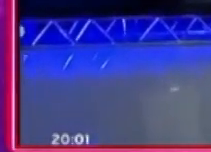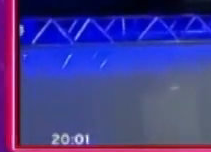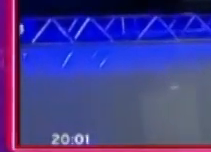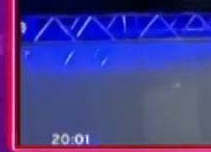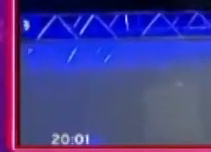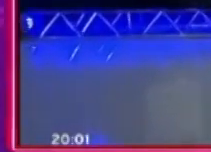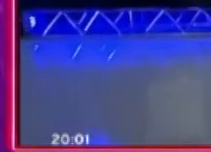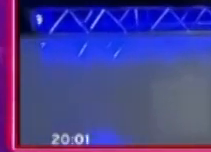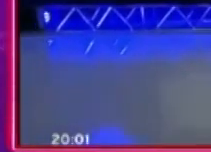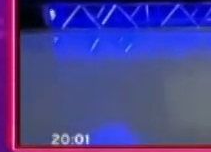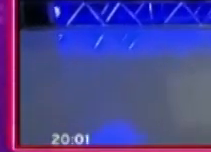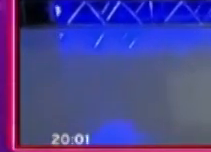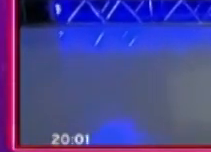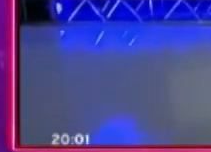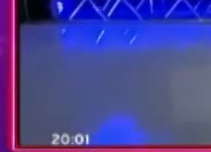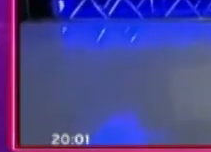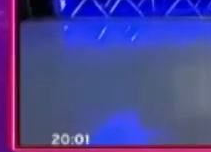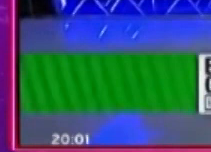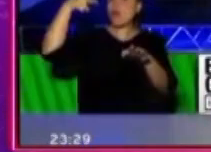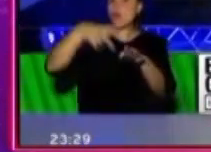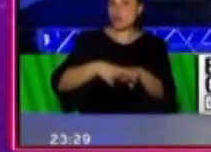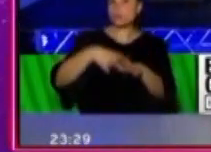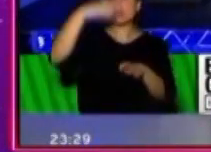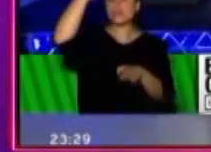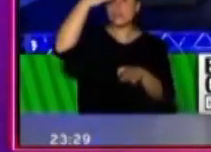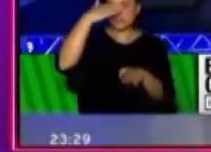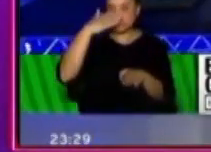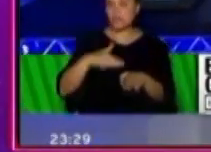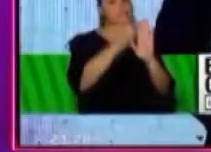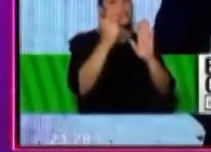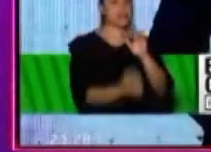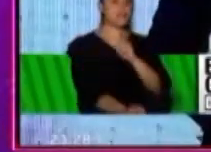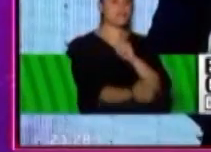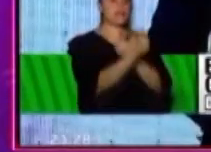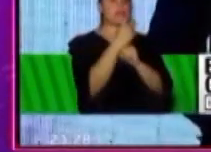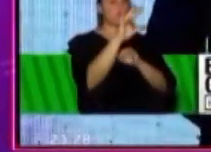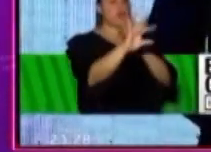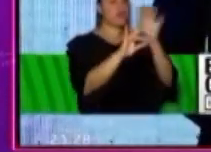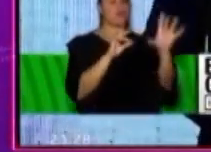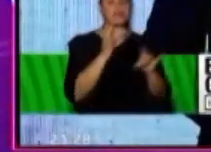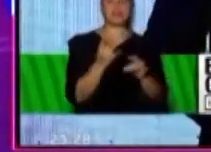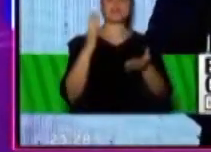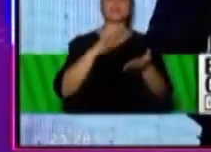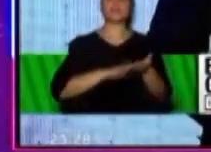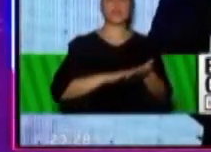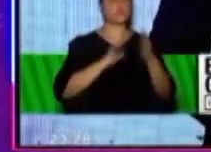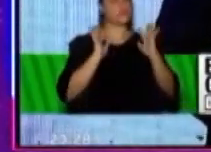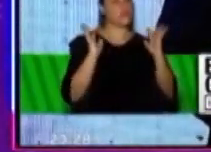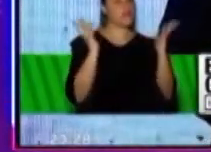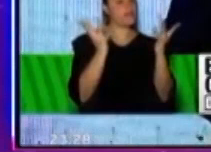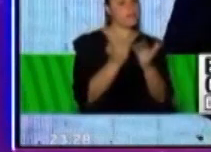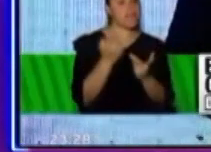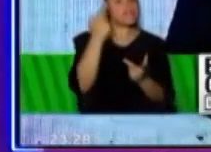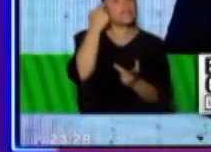viviendo en la campaña. Debería ser una extensión natural lo que diga en el debate respecto de todo lo que viene diciendo en otras instancias,